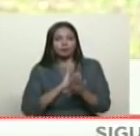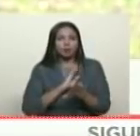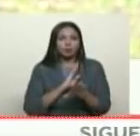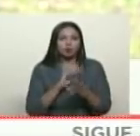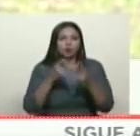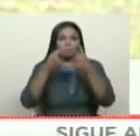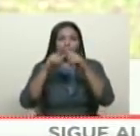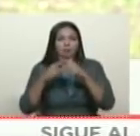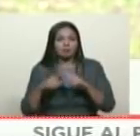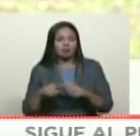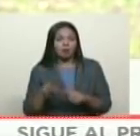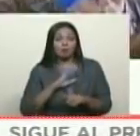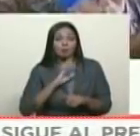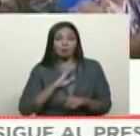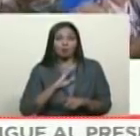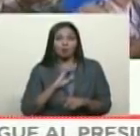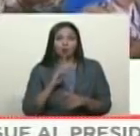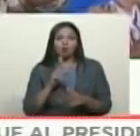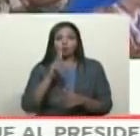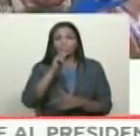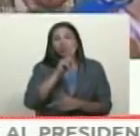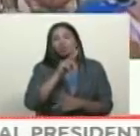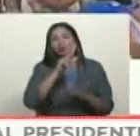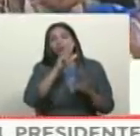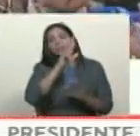el crédito por